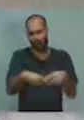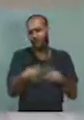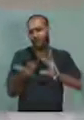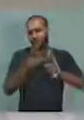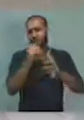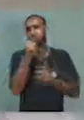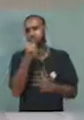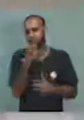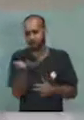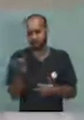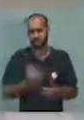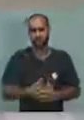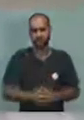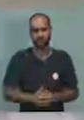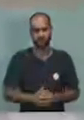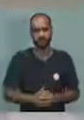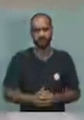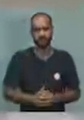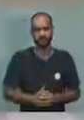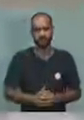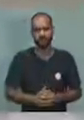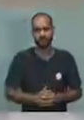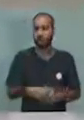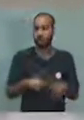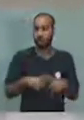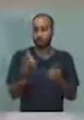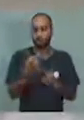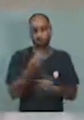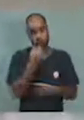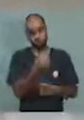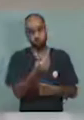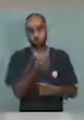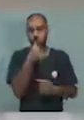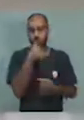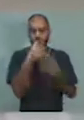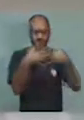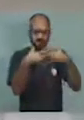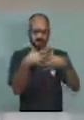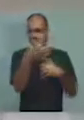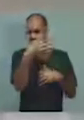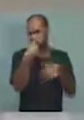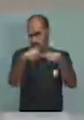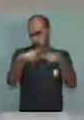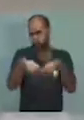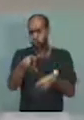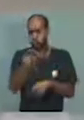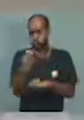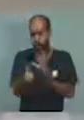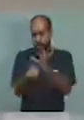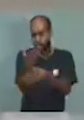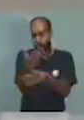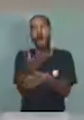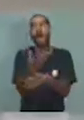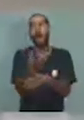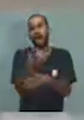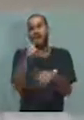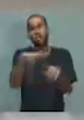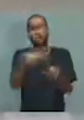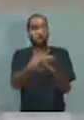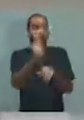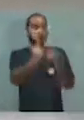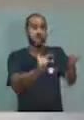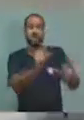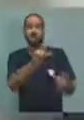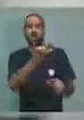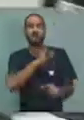a la sociedad. Es una profesión útil desarrollar nuevos fármacos y una cosa que después la gente te agradece y uno se siente satisfecho haciendo ese tipo de